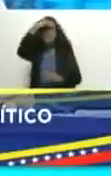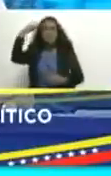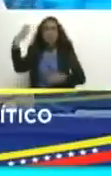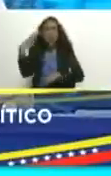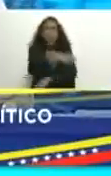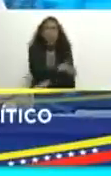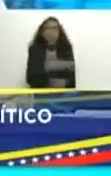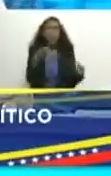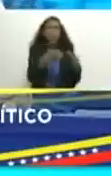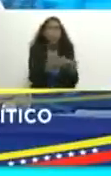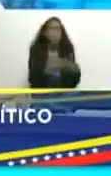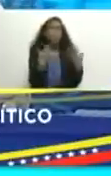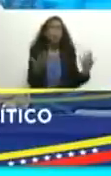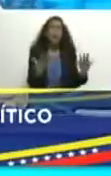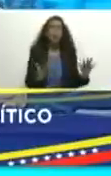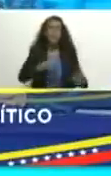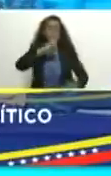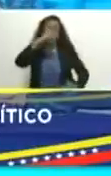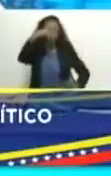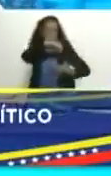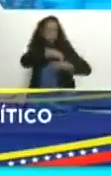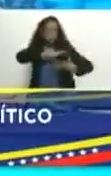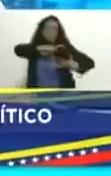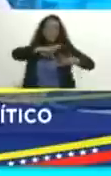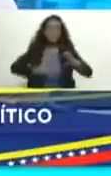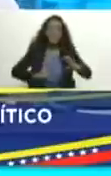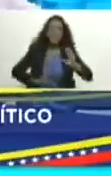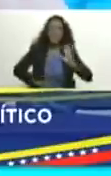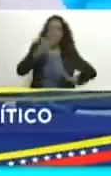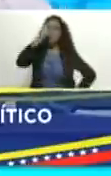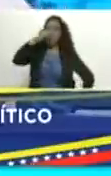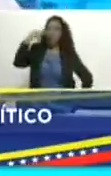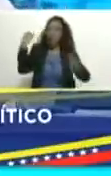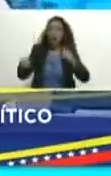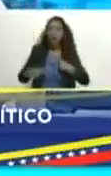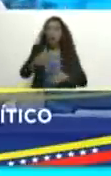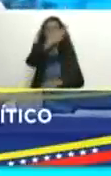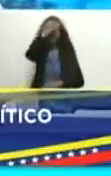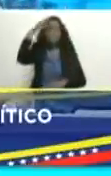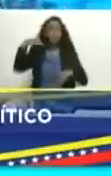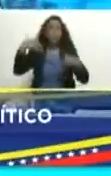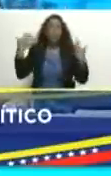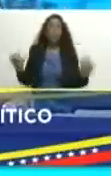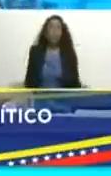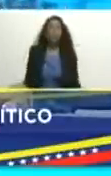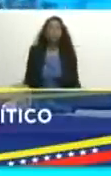derecha llena de odio y de deseo de venganza? ¿Hasta cuándo?